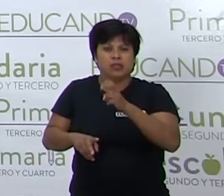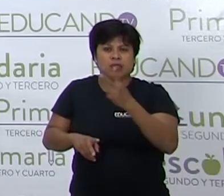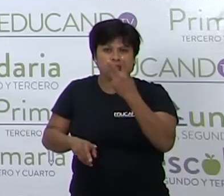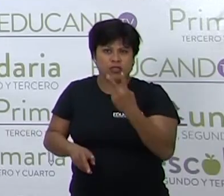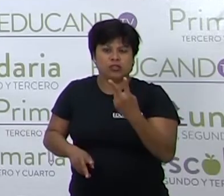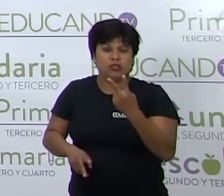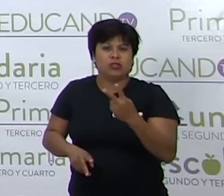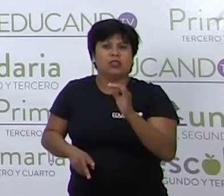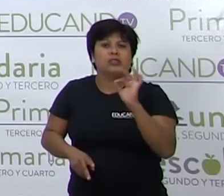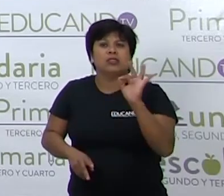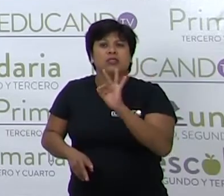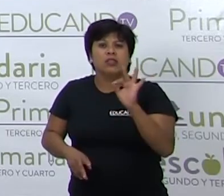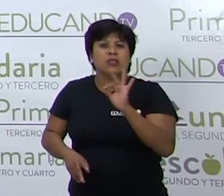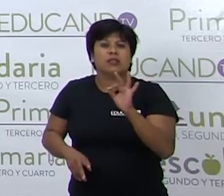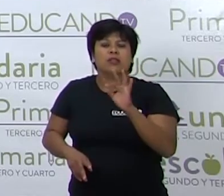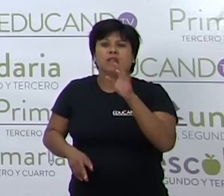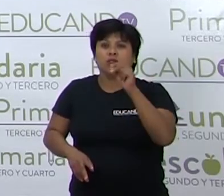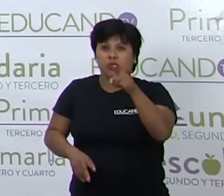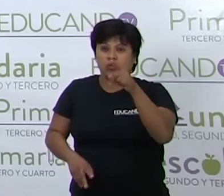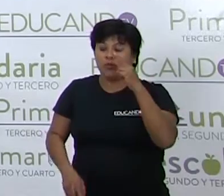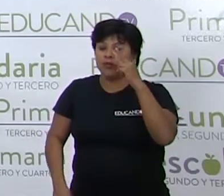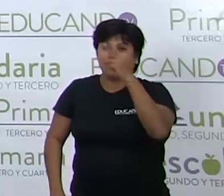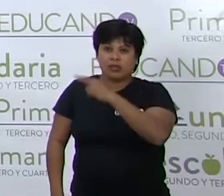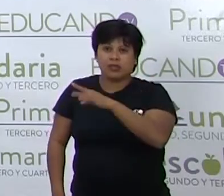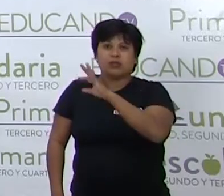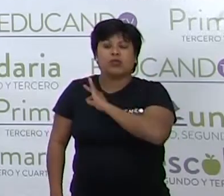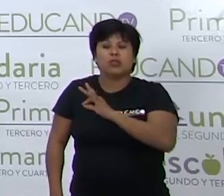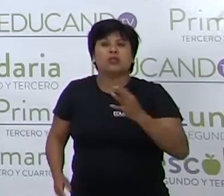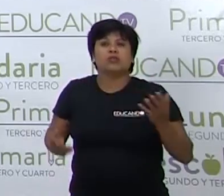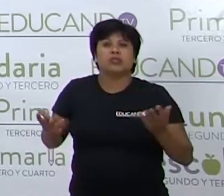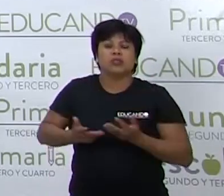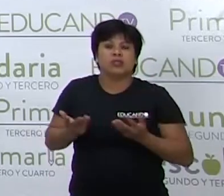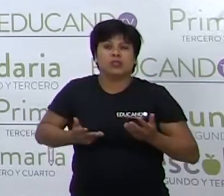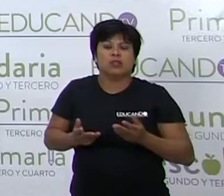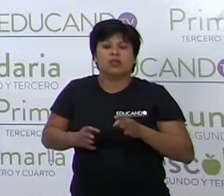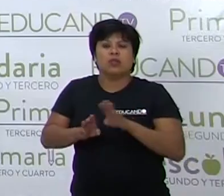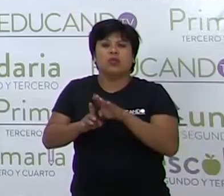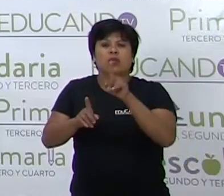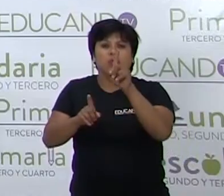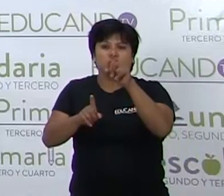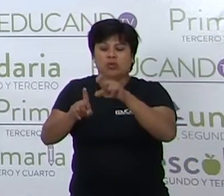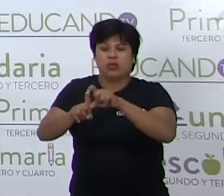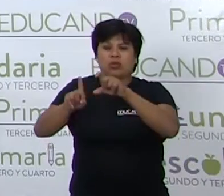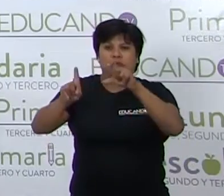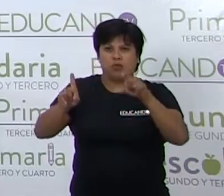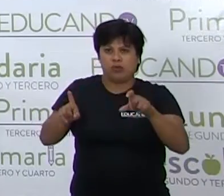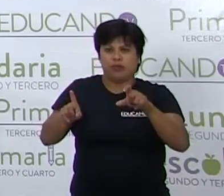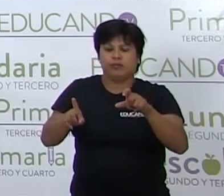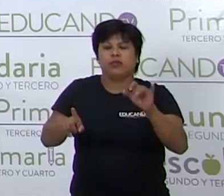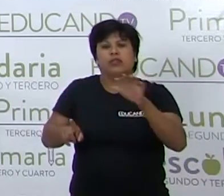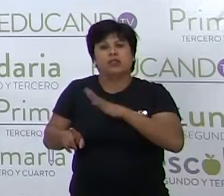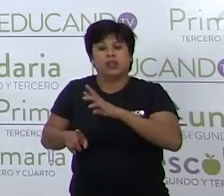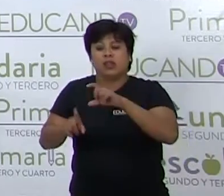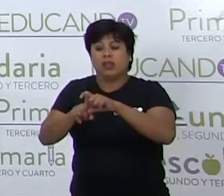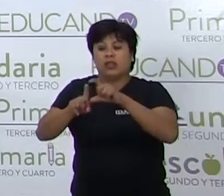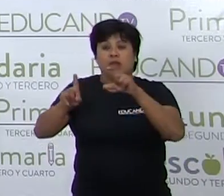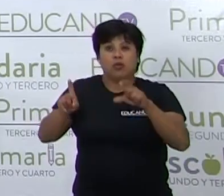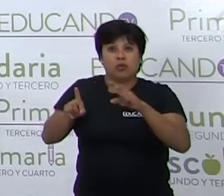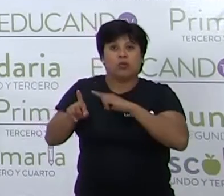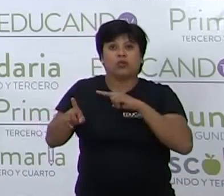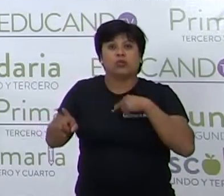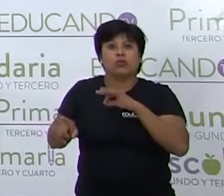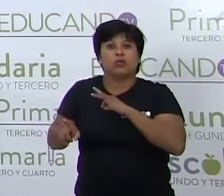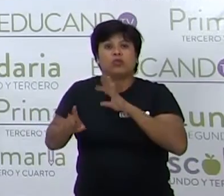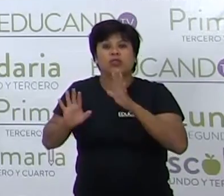si te si no estás podemos formar un rectángulo y si se forma un rectángulo podemos ya